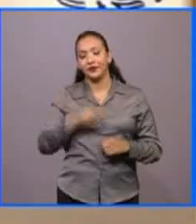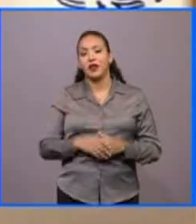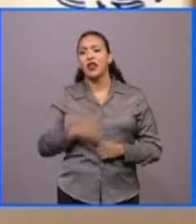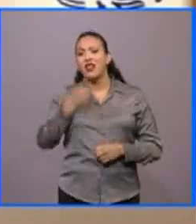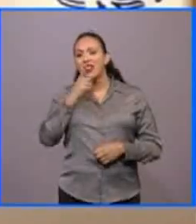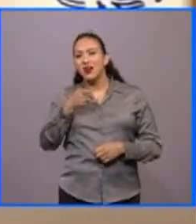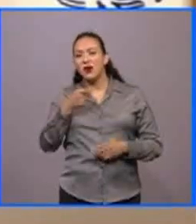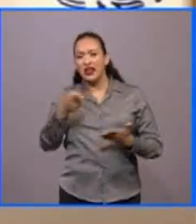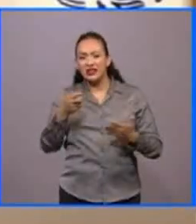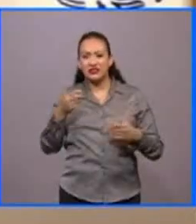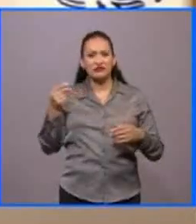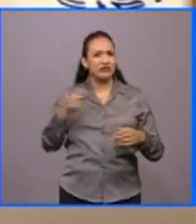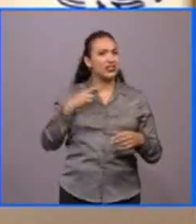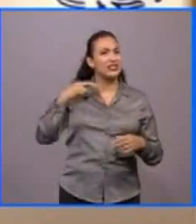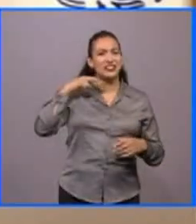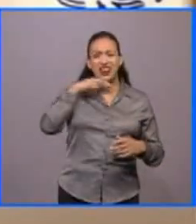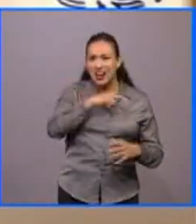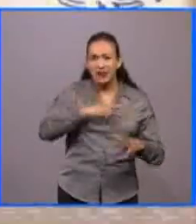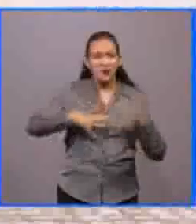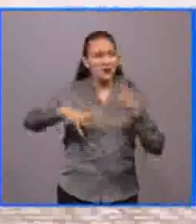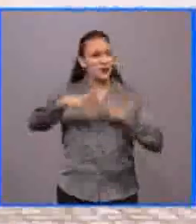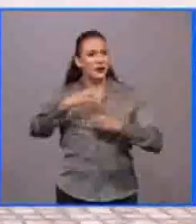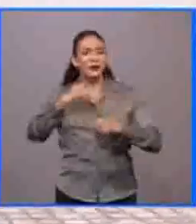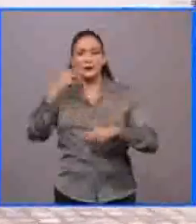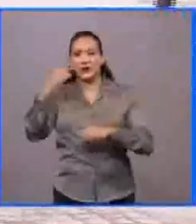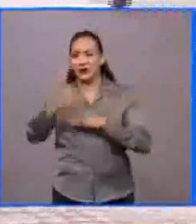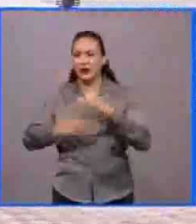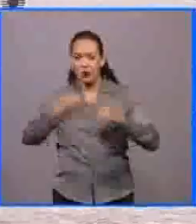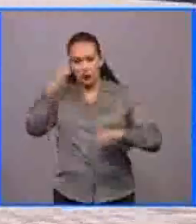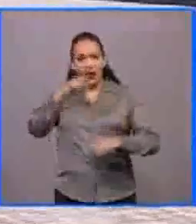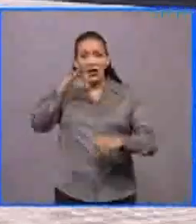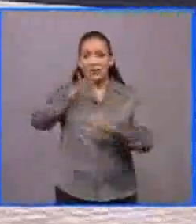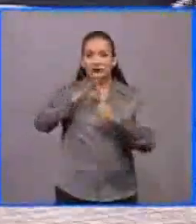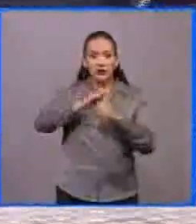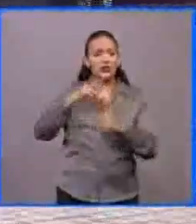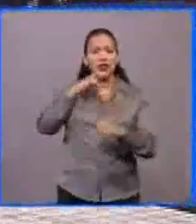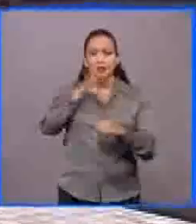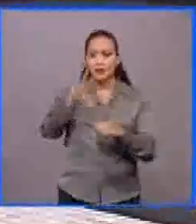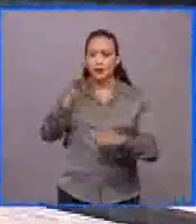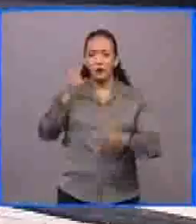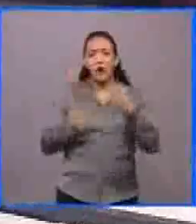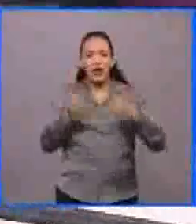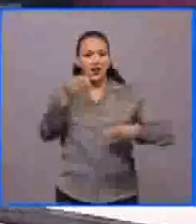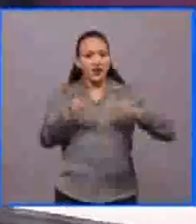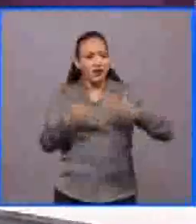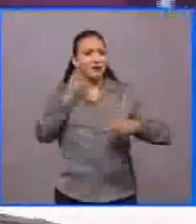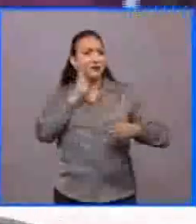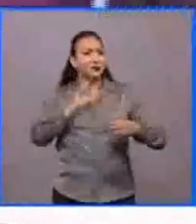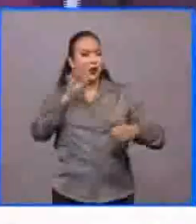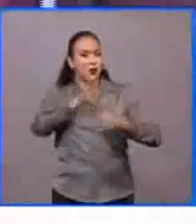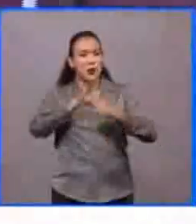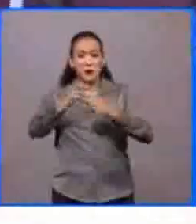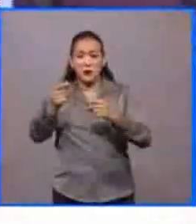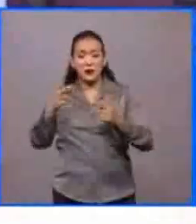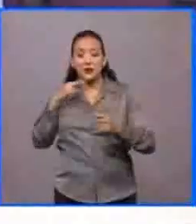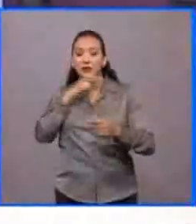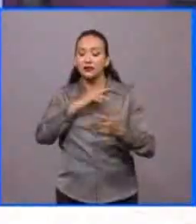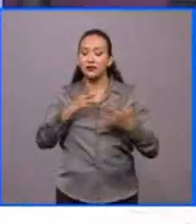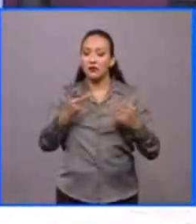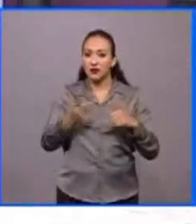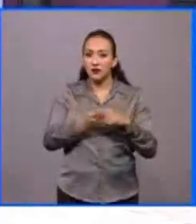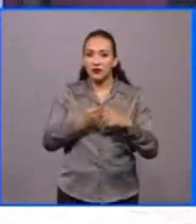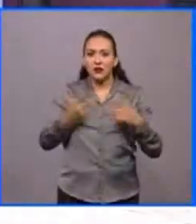ha sido montado a contrarreloj, exigiendo al INE y a los organismos públicos locales el diseño de un marco procedimental